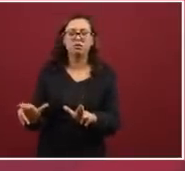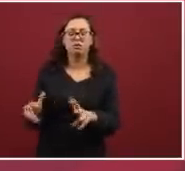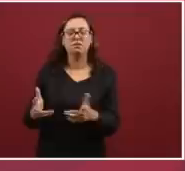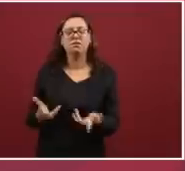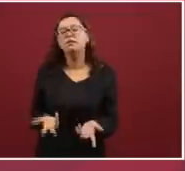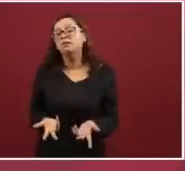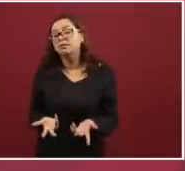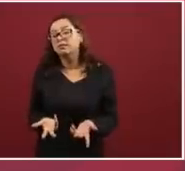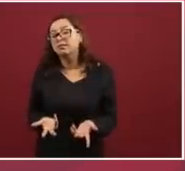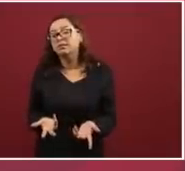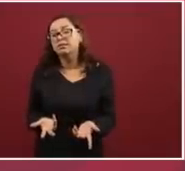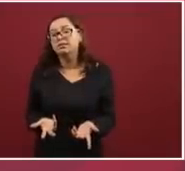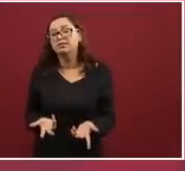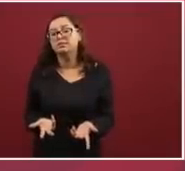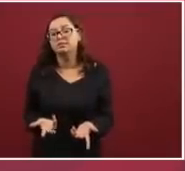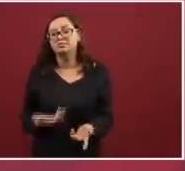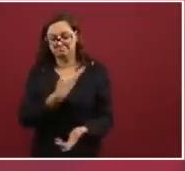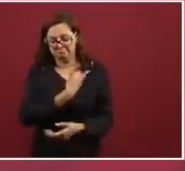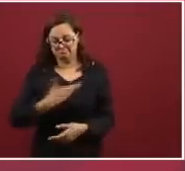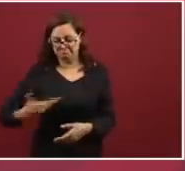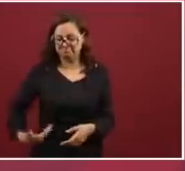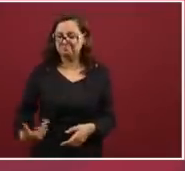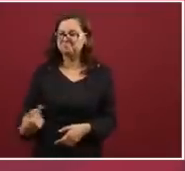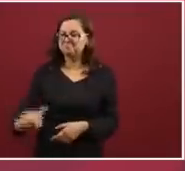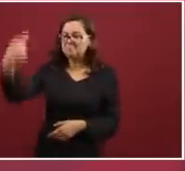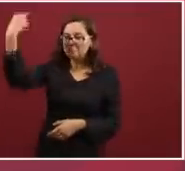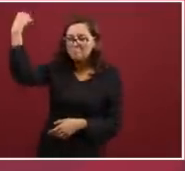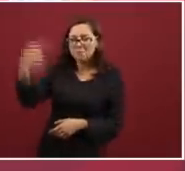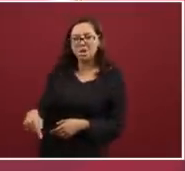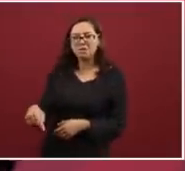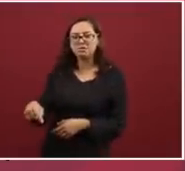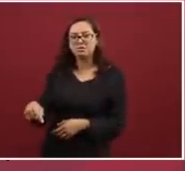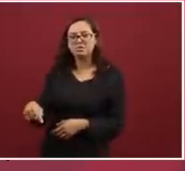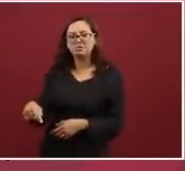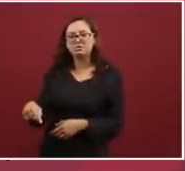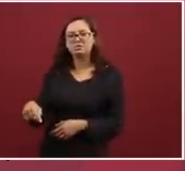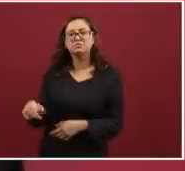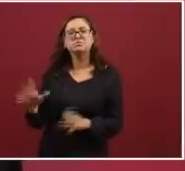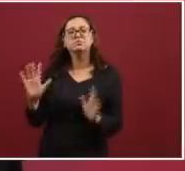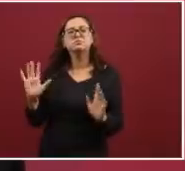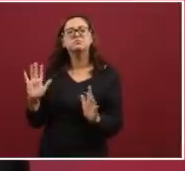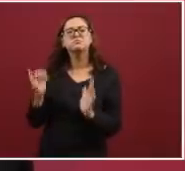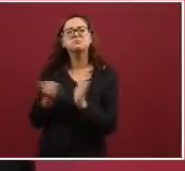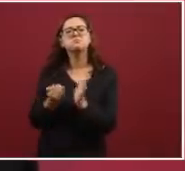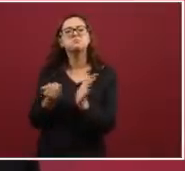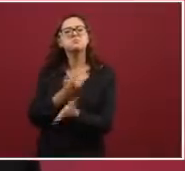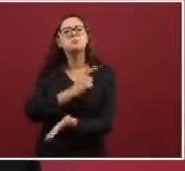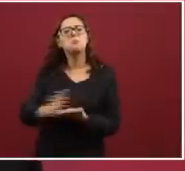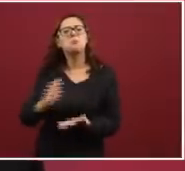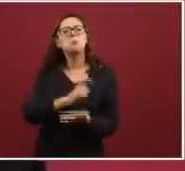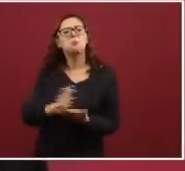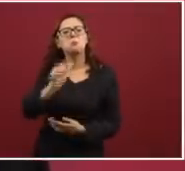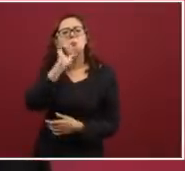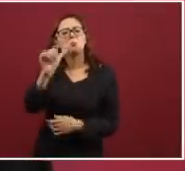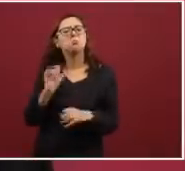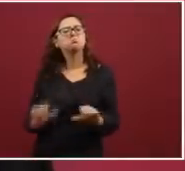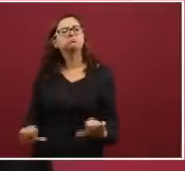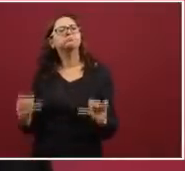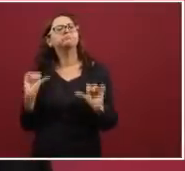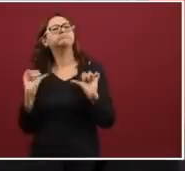que por órdenes presidenciales se les condonaban los impuestos y no